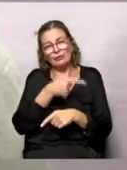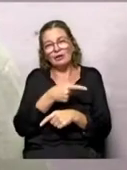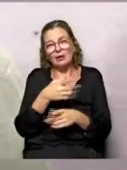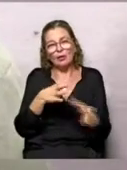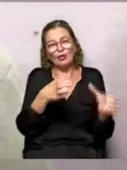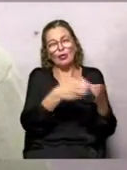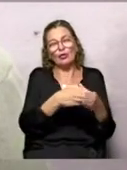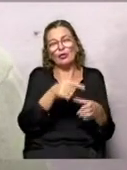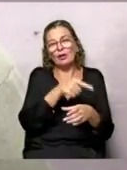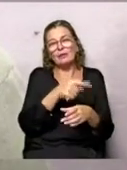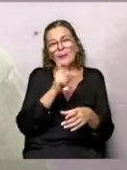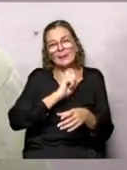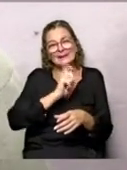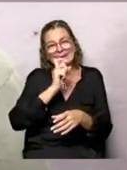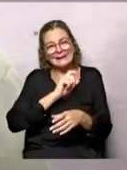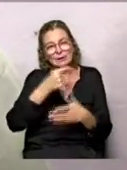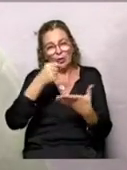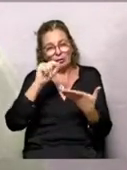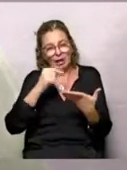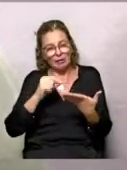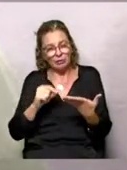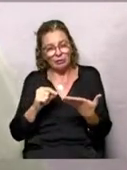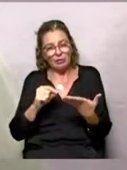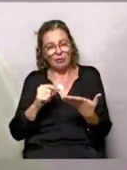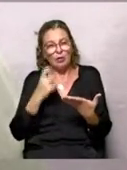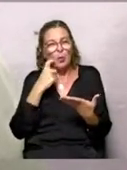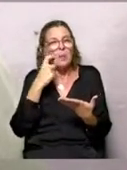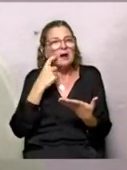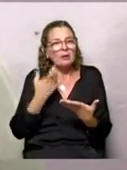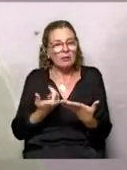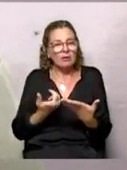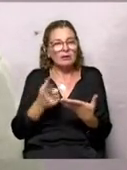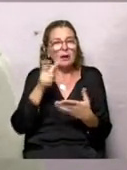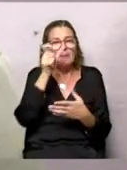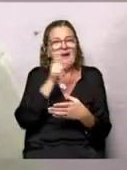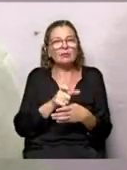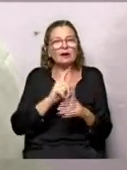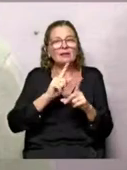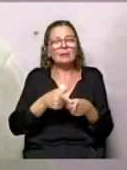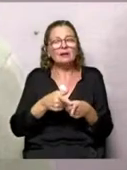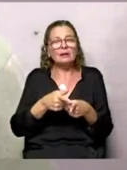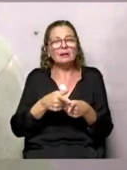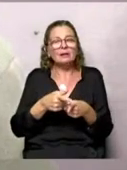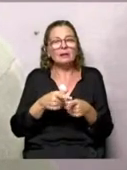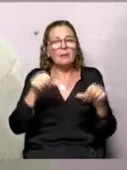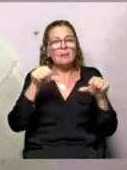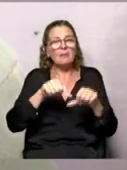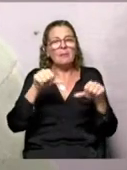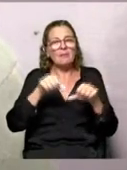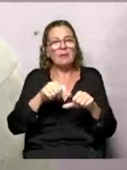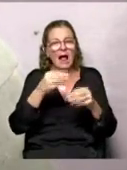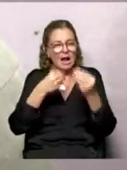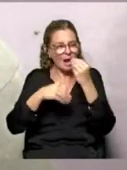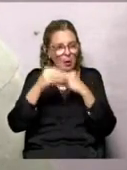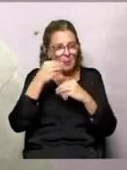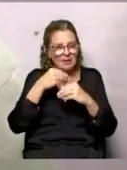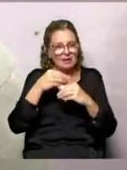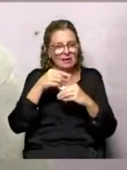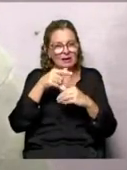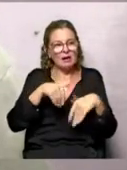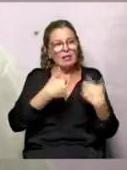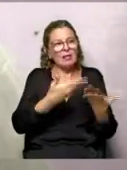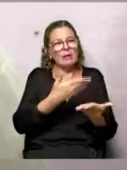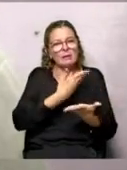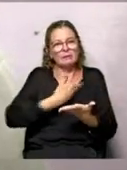estábamos mintiendo en los datos y que también había gente que mal utilizaba los insumos que el Estado le